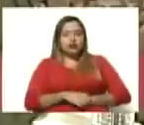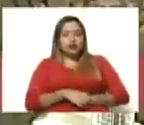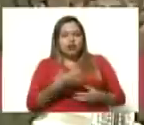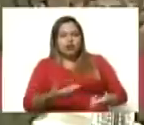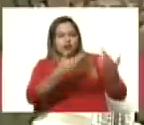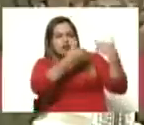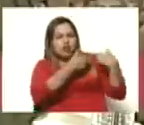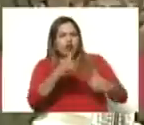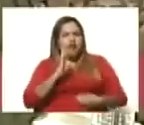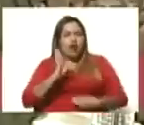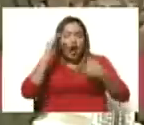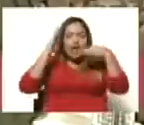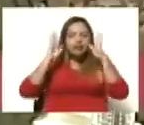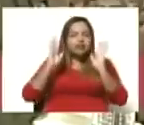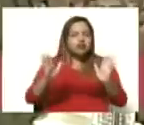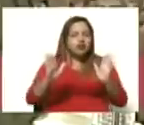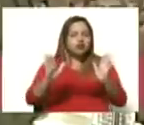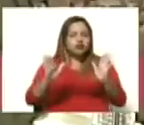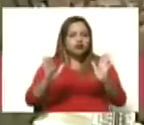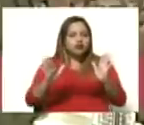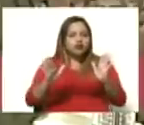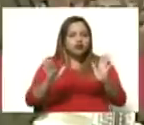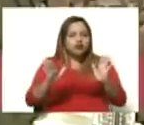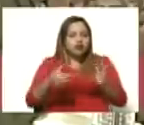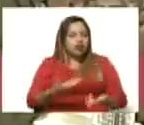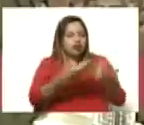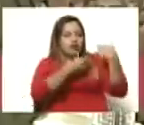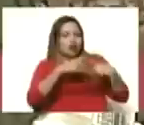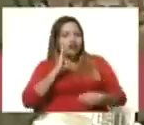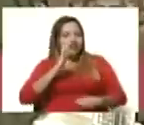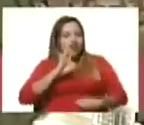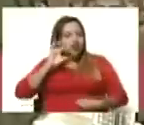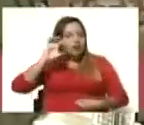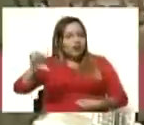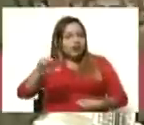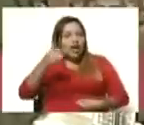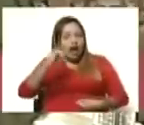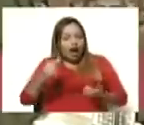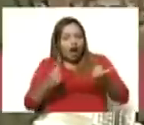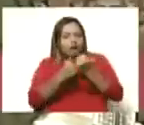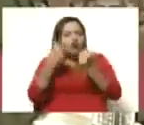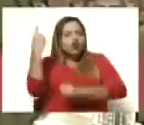los bancos, atención, los dueños, los banqueros del país, que pongan su parte.